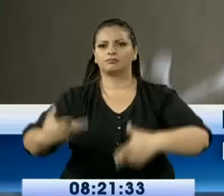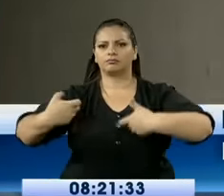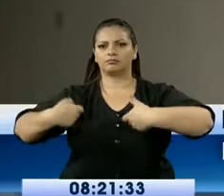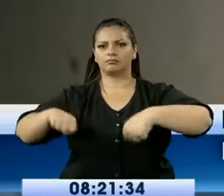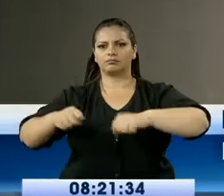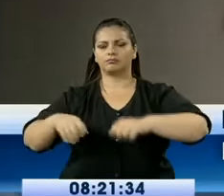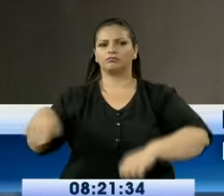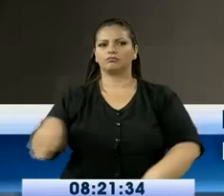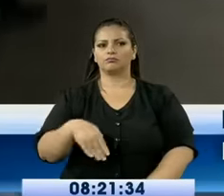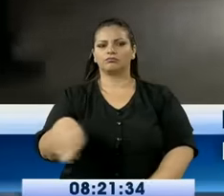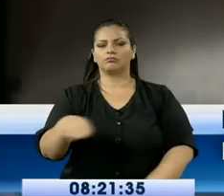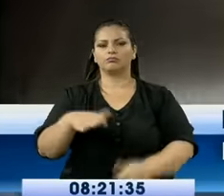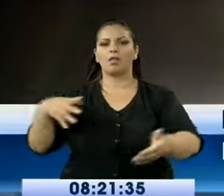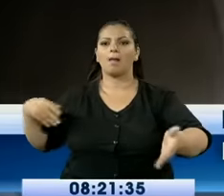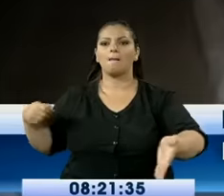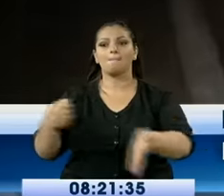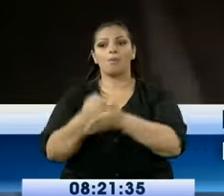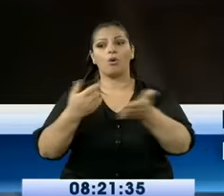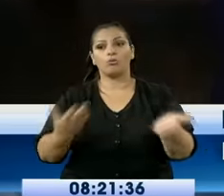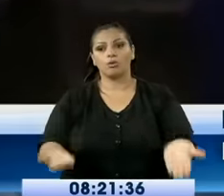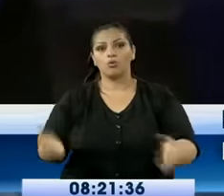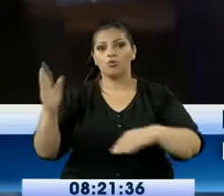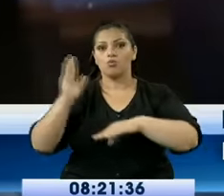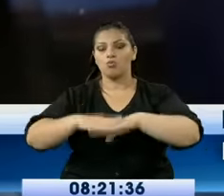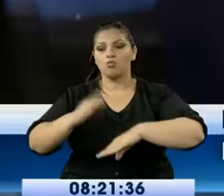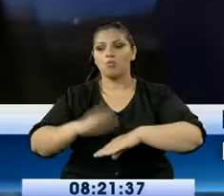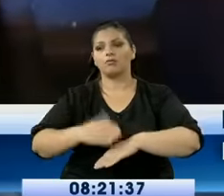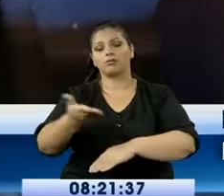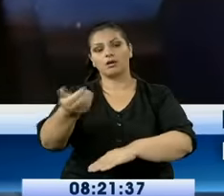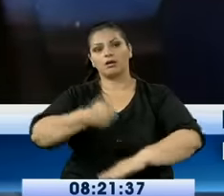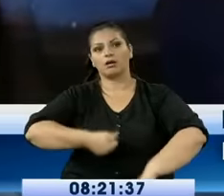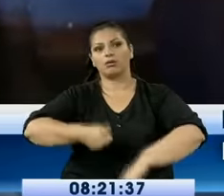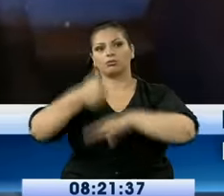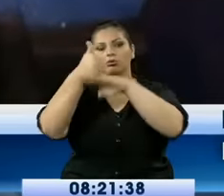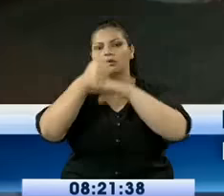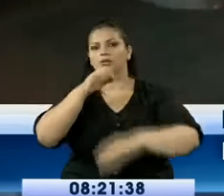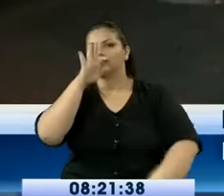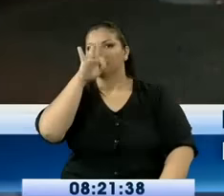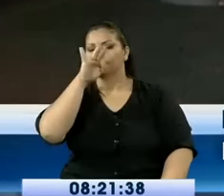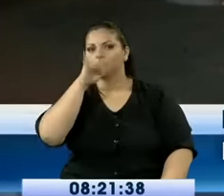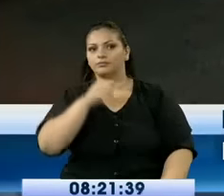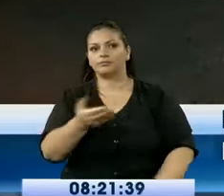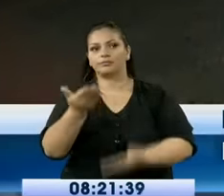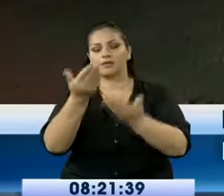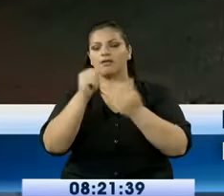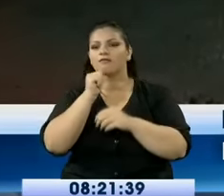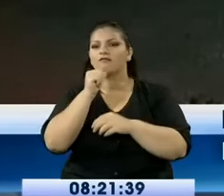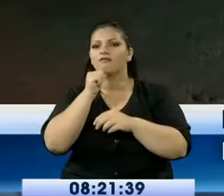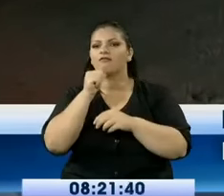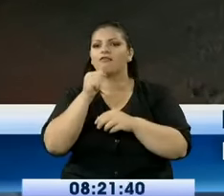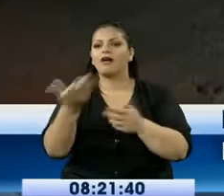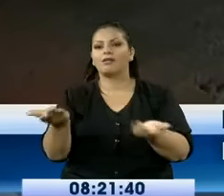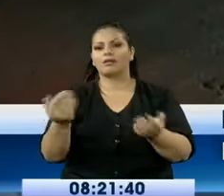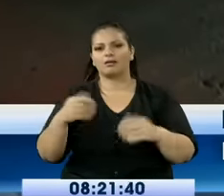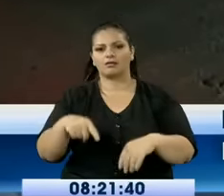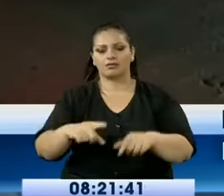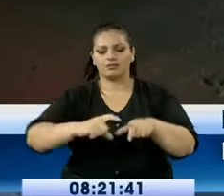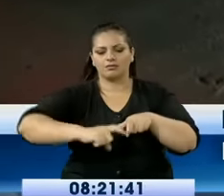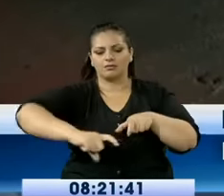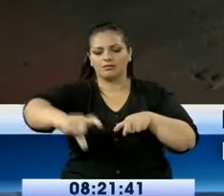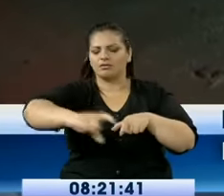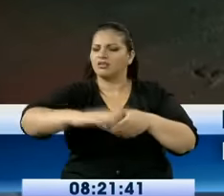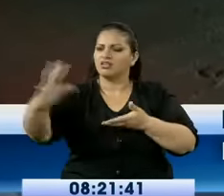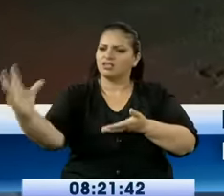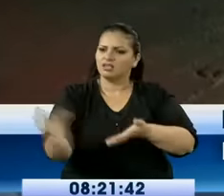la irresponsabilidad, que demuestra lo que no se hace a causa de los oídos sordos que prestan, a causa